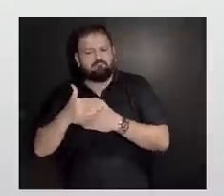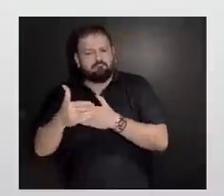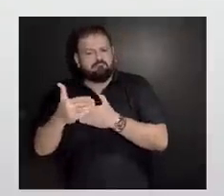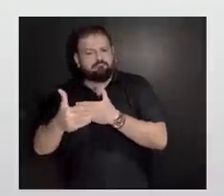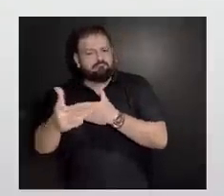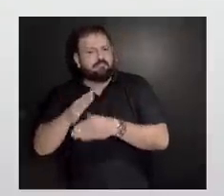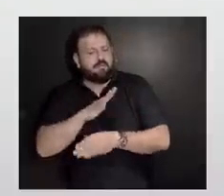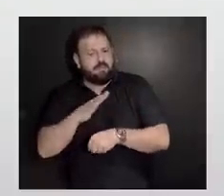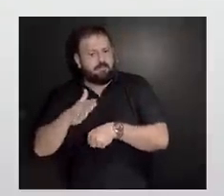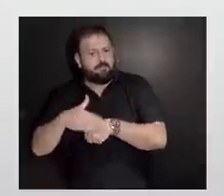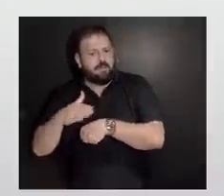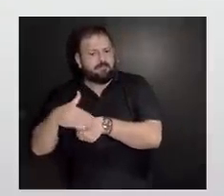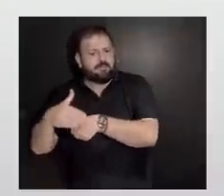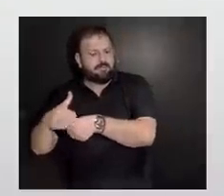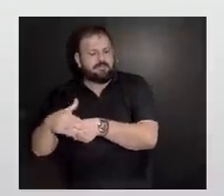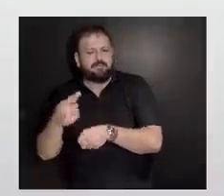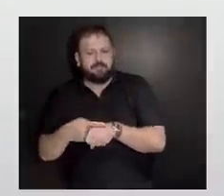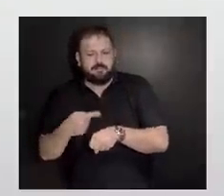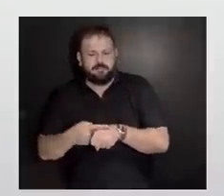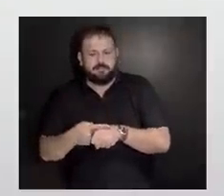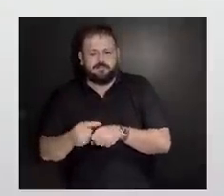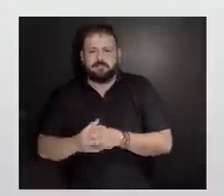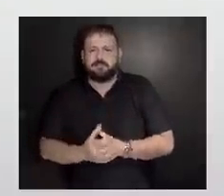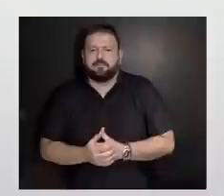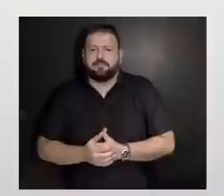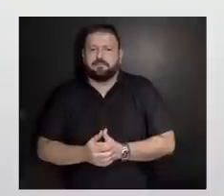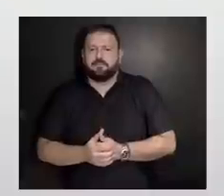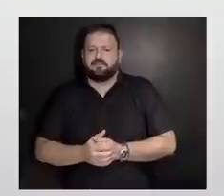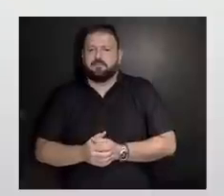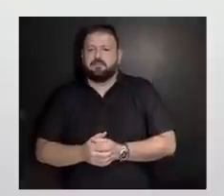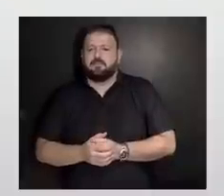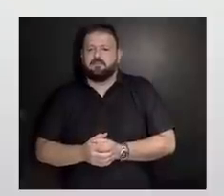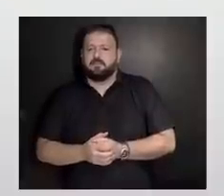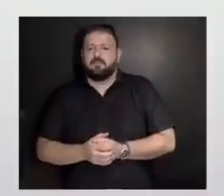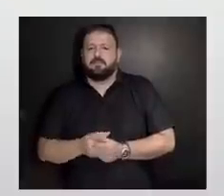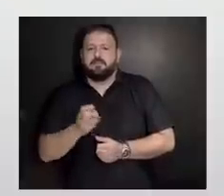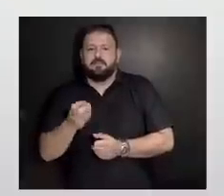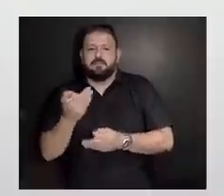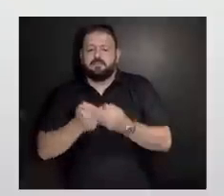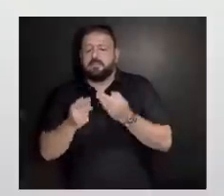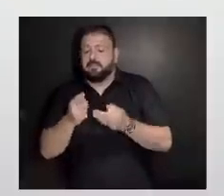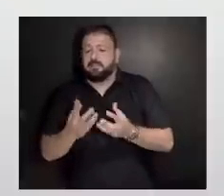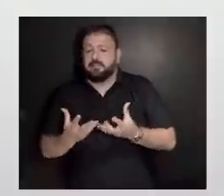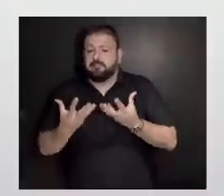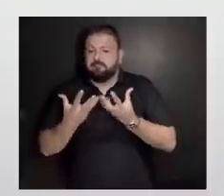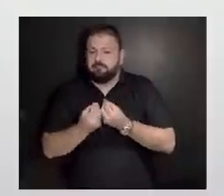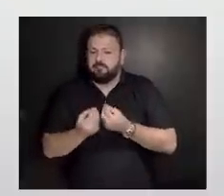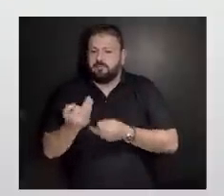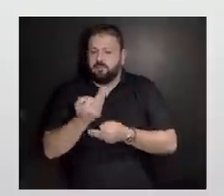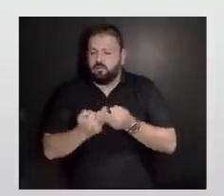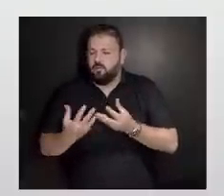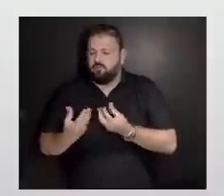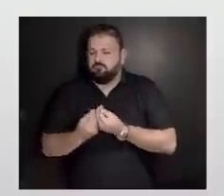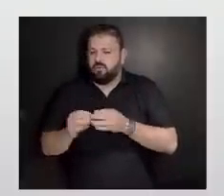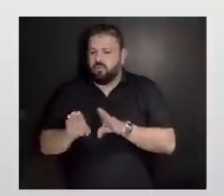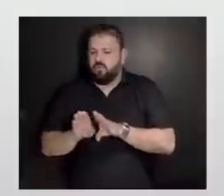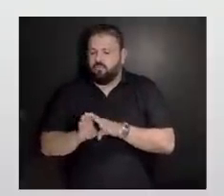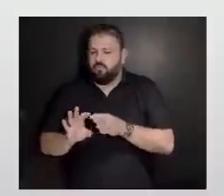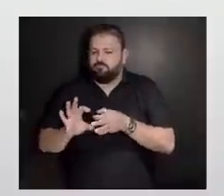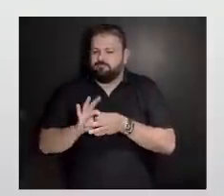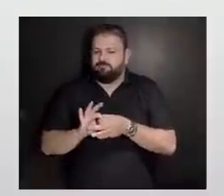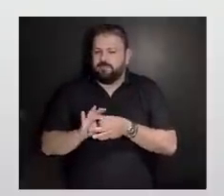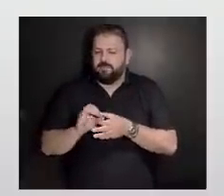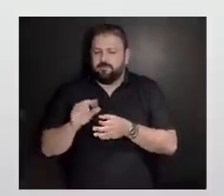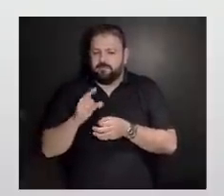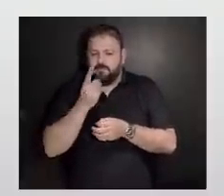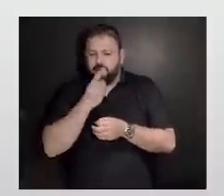ver que esto casualmente es como parte de la progresión de la diabetes.